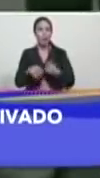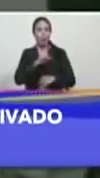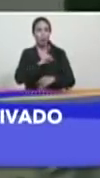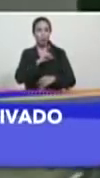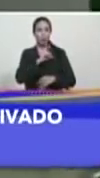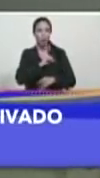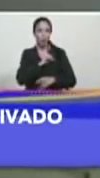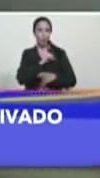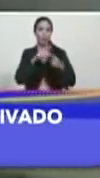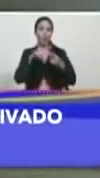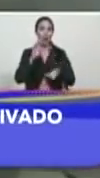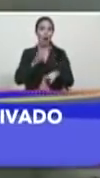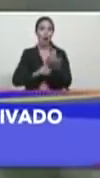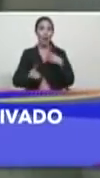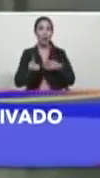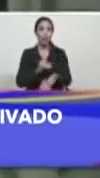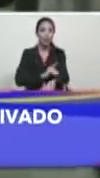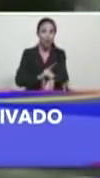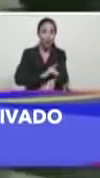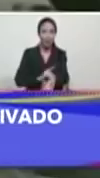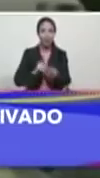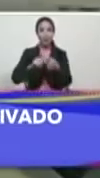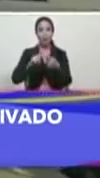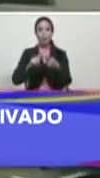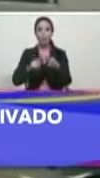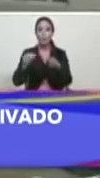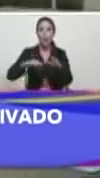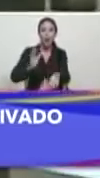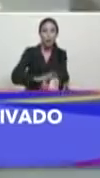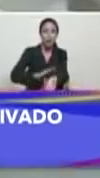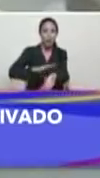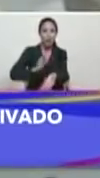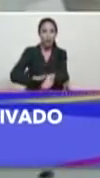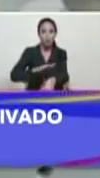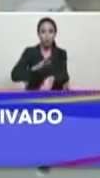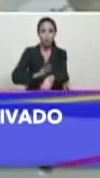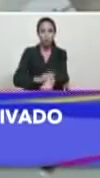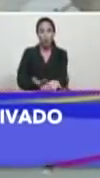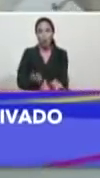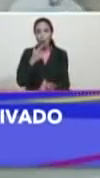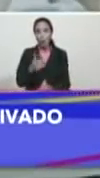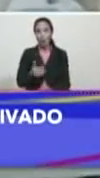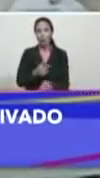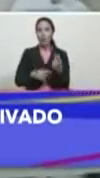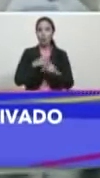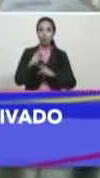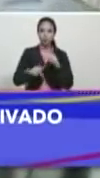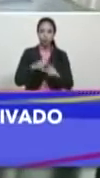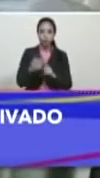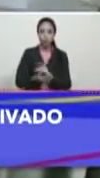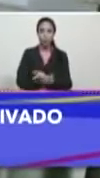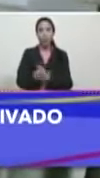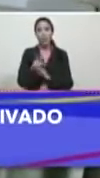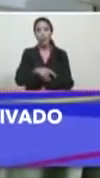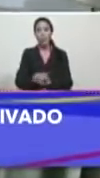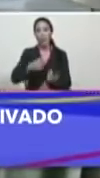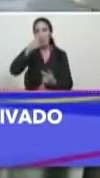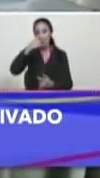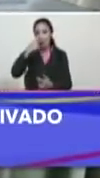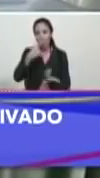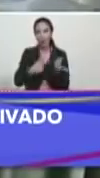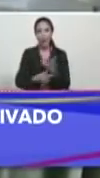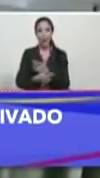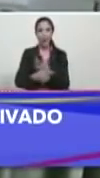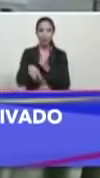productos para la diabetes, productos para la hipertensión arterial y algunos otros, también el grupo de antigripales que son muy